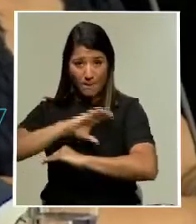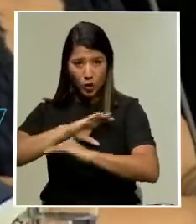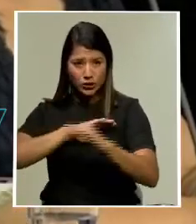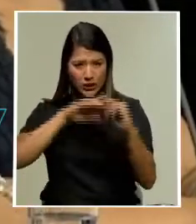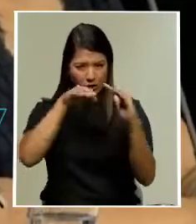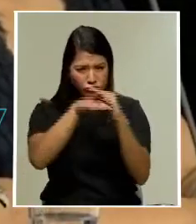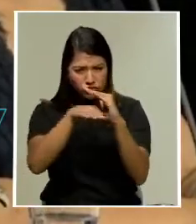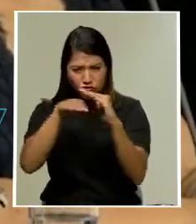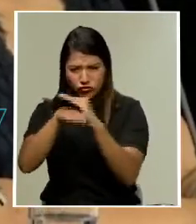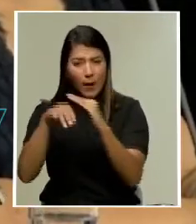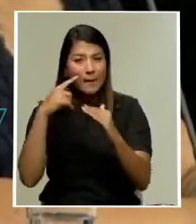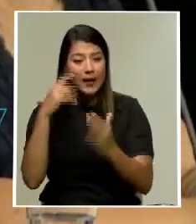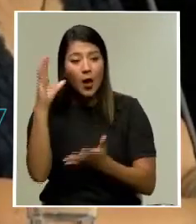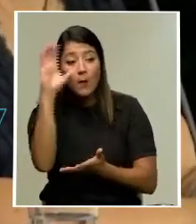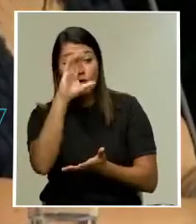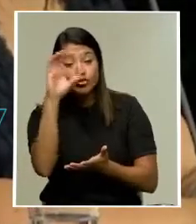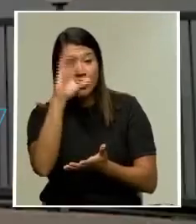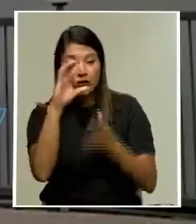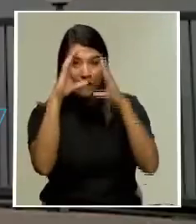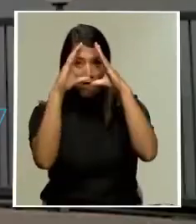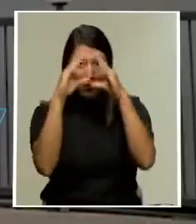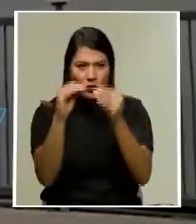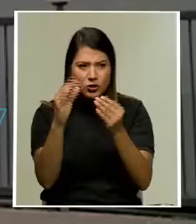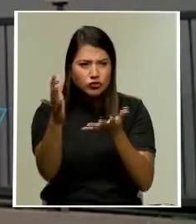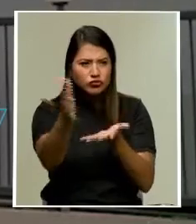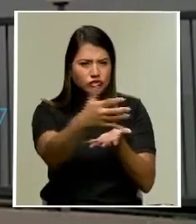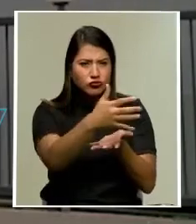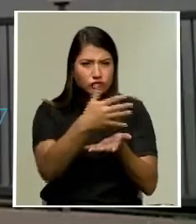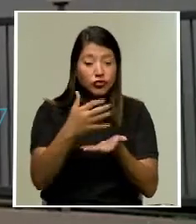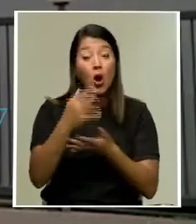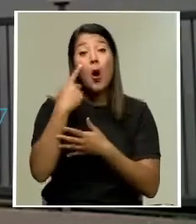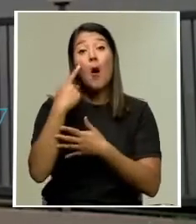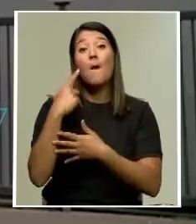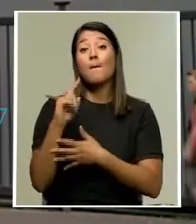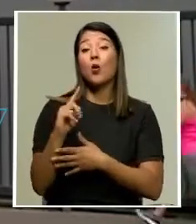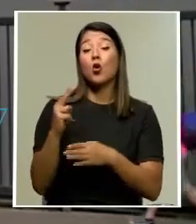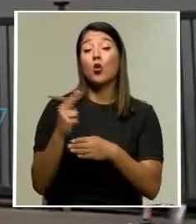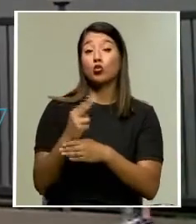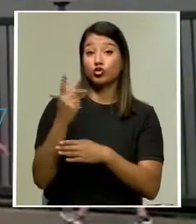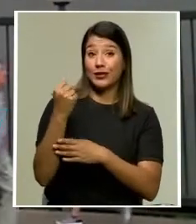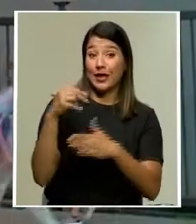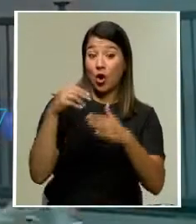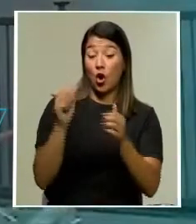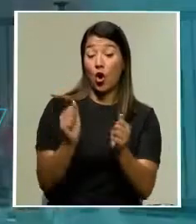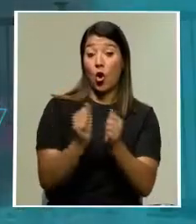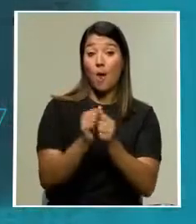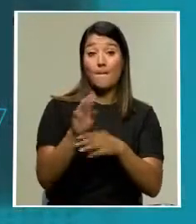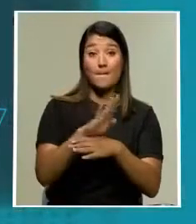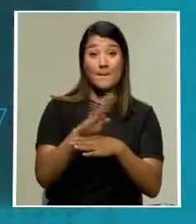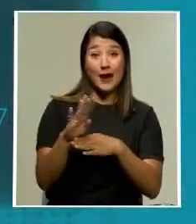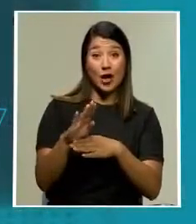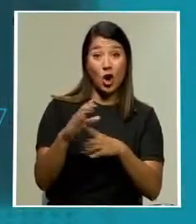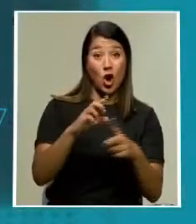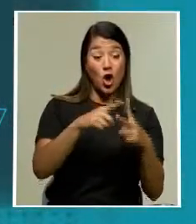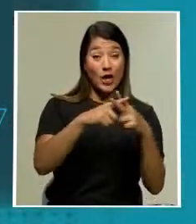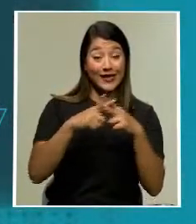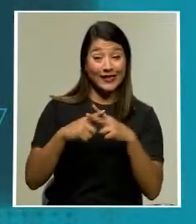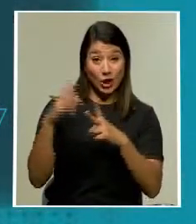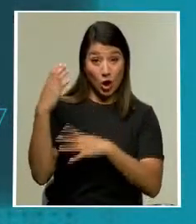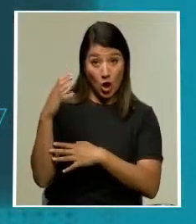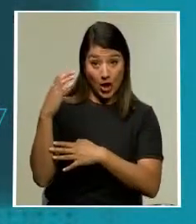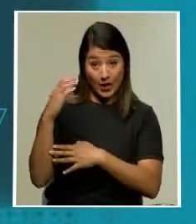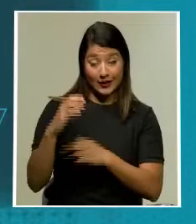por las inversiones del gobierno de Luis Guillermo Solís en el Banco Crédito Agrícola de Cartago. La investigación se sigue en contra